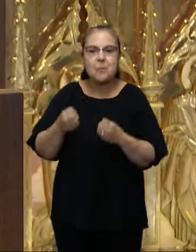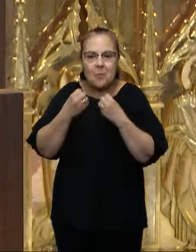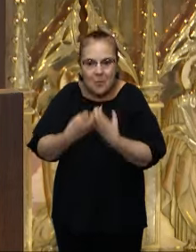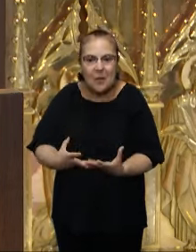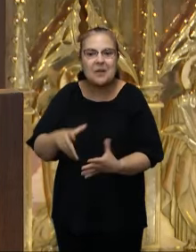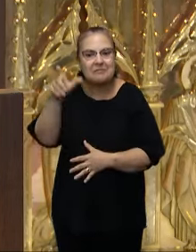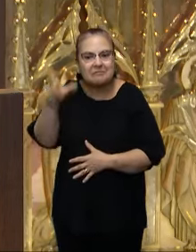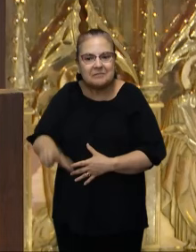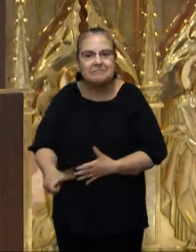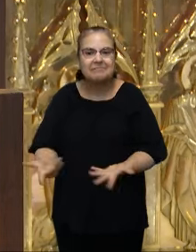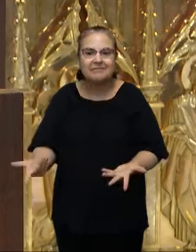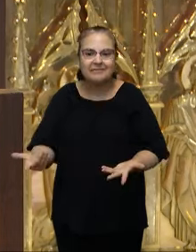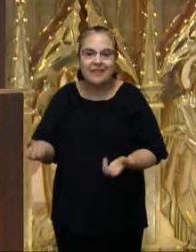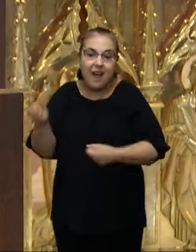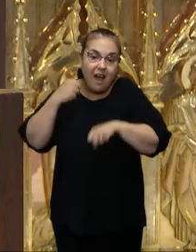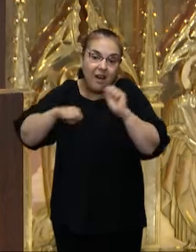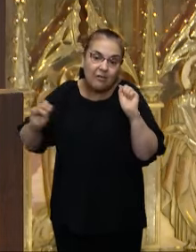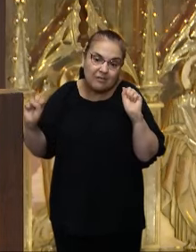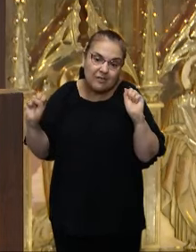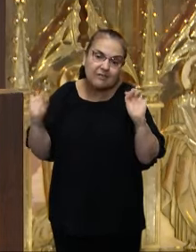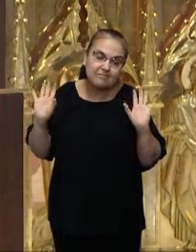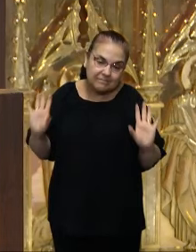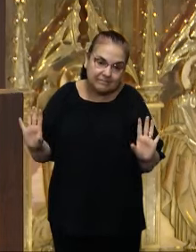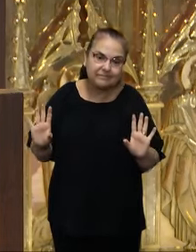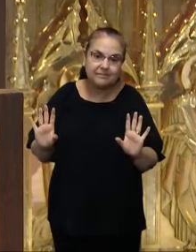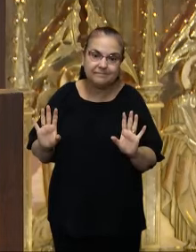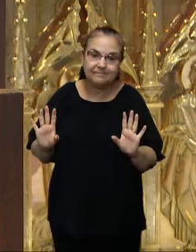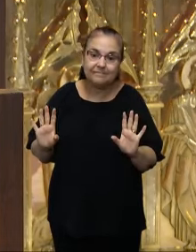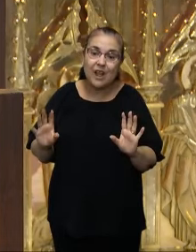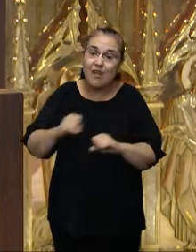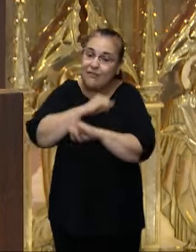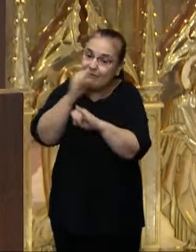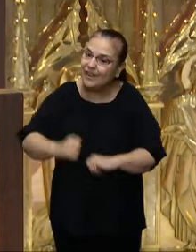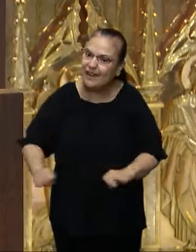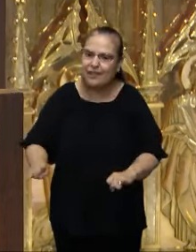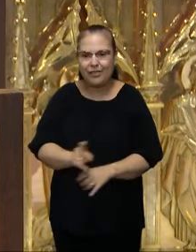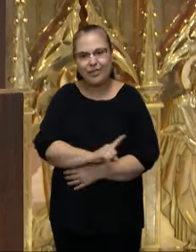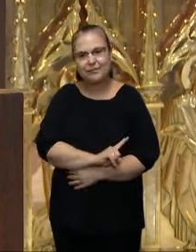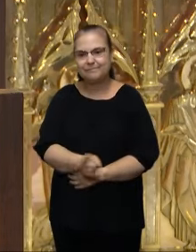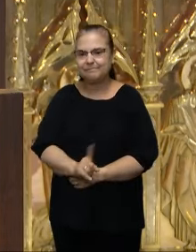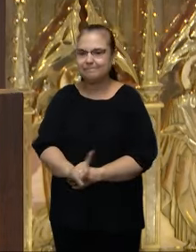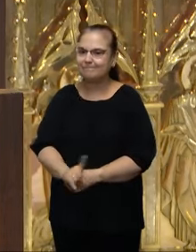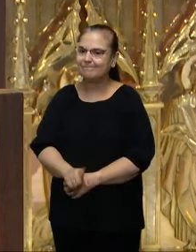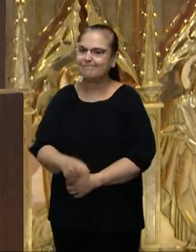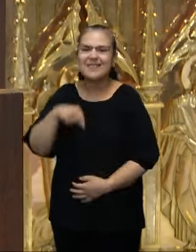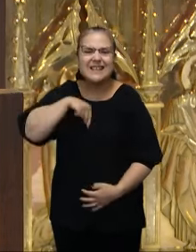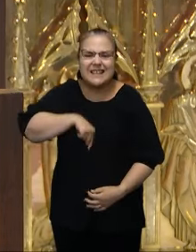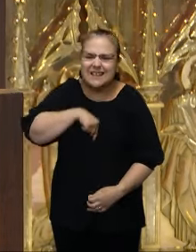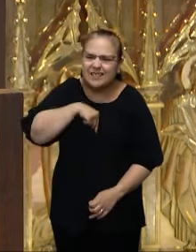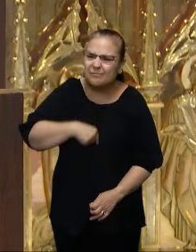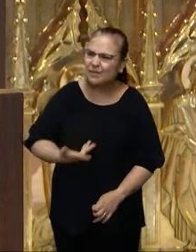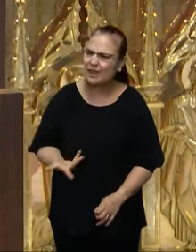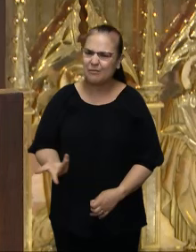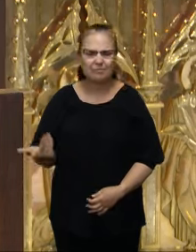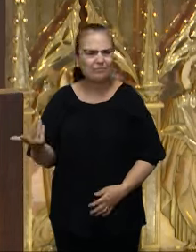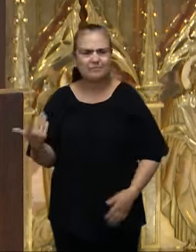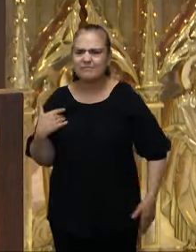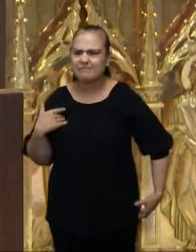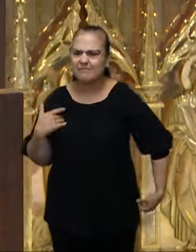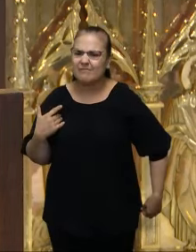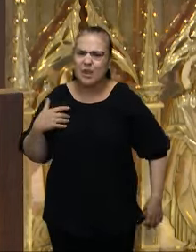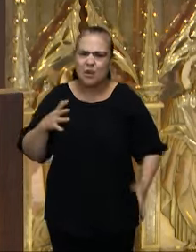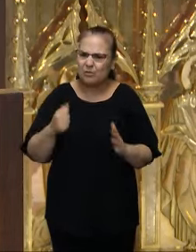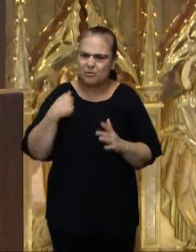gente, ese muchacho no era feliz. Sentía en el fondo de su ser un